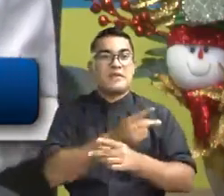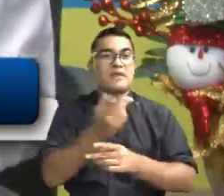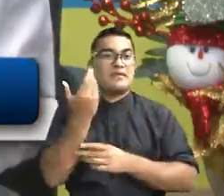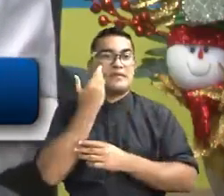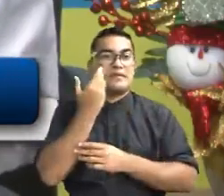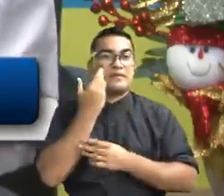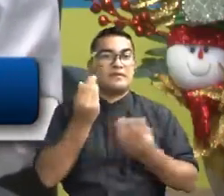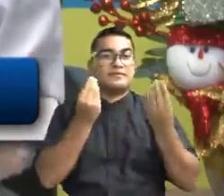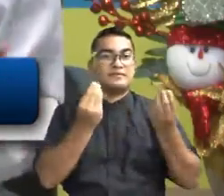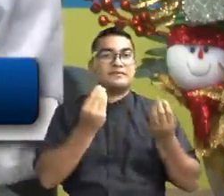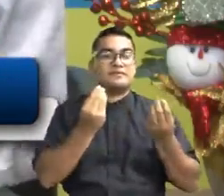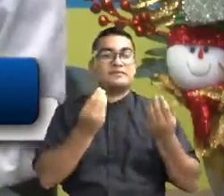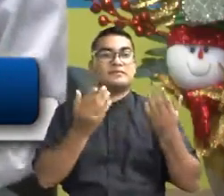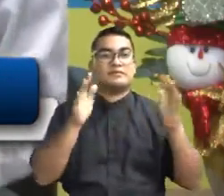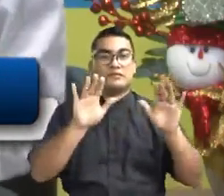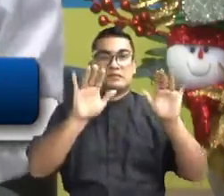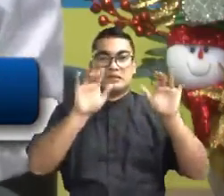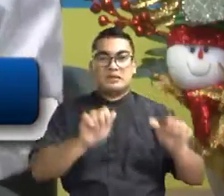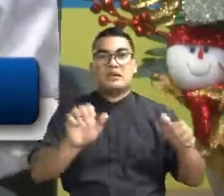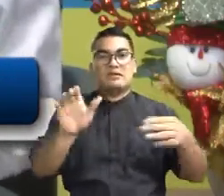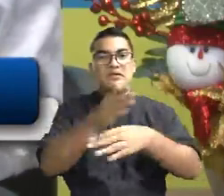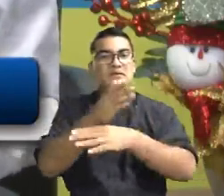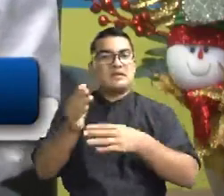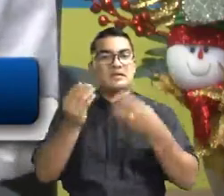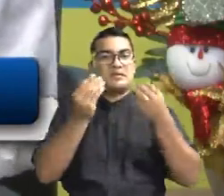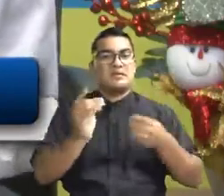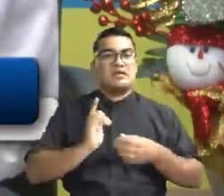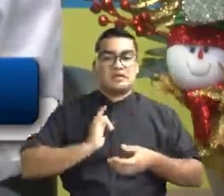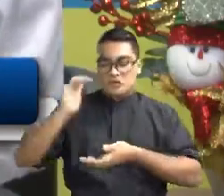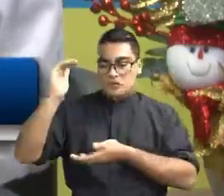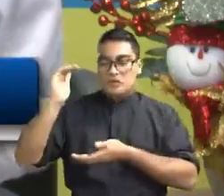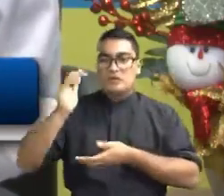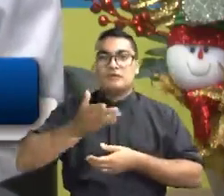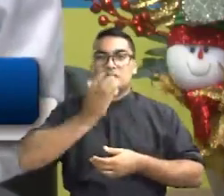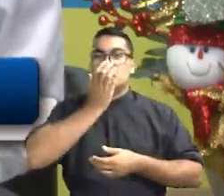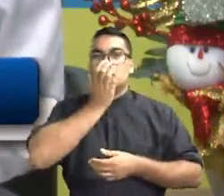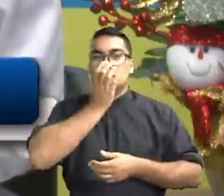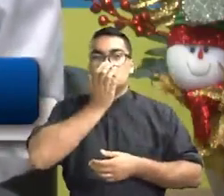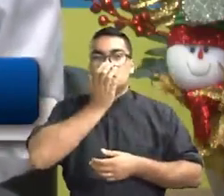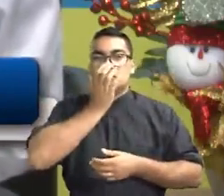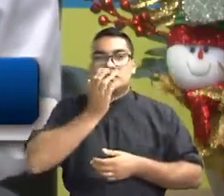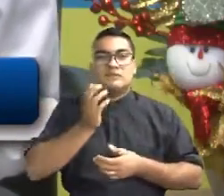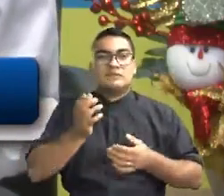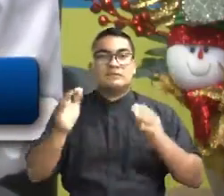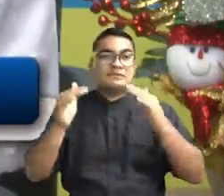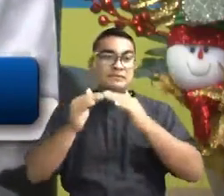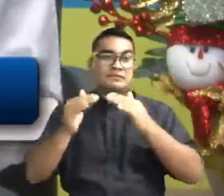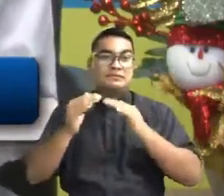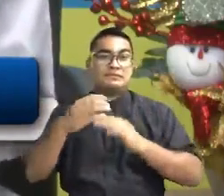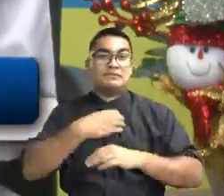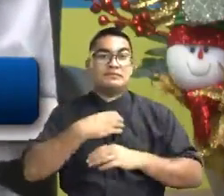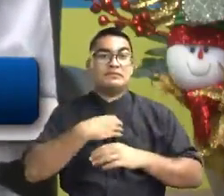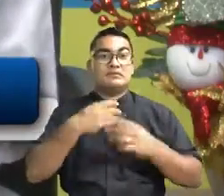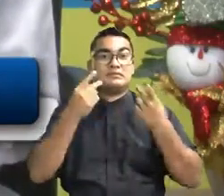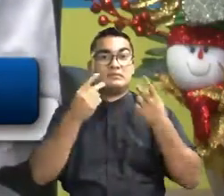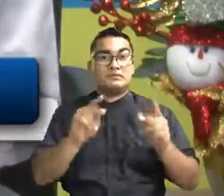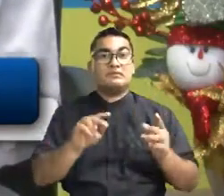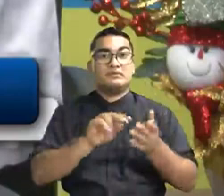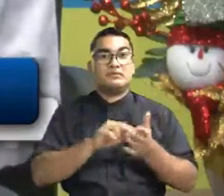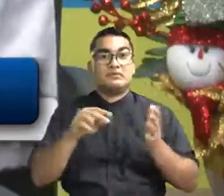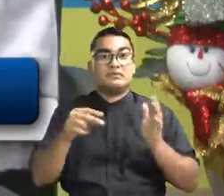de la enfermedad. Entonces, ya varios de ellos ya tienen sus tanquecitos pequeños de oxígeno ahí en la casa. Pero eso no